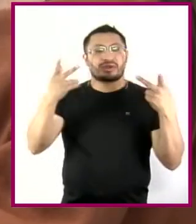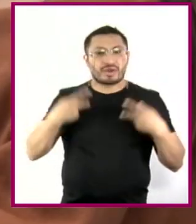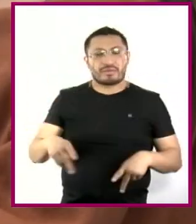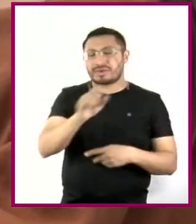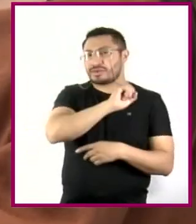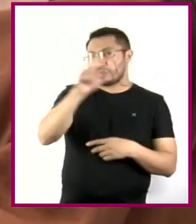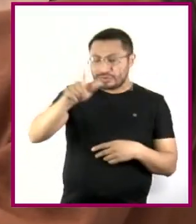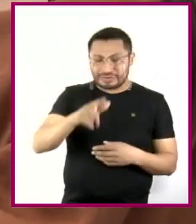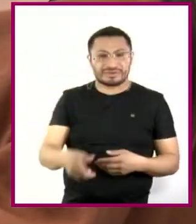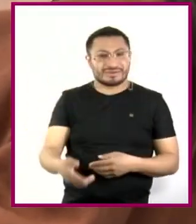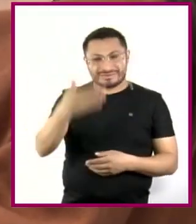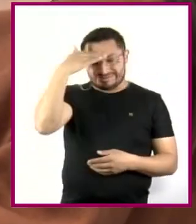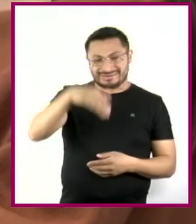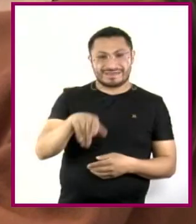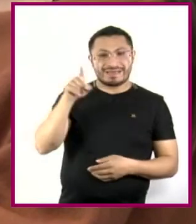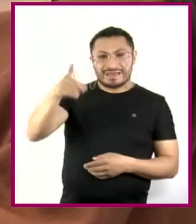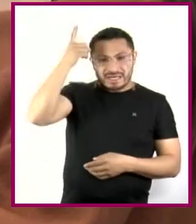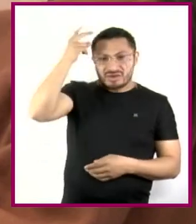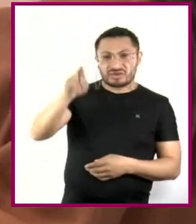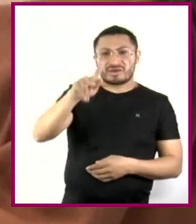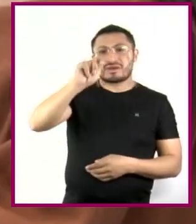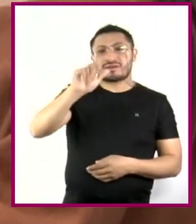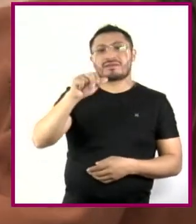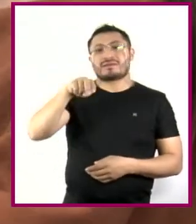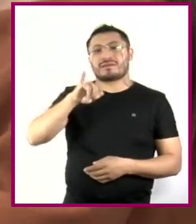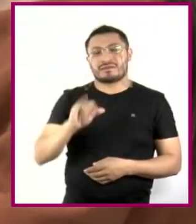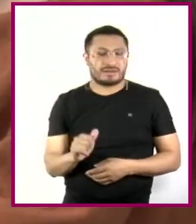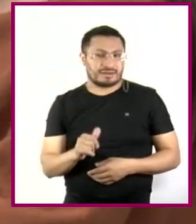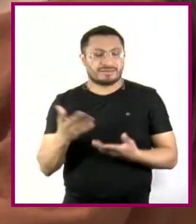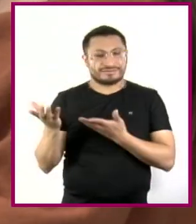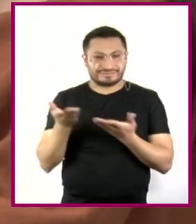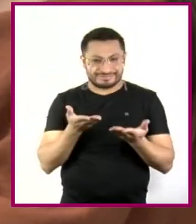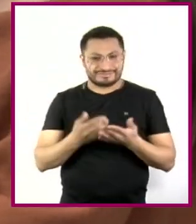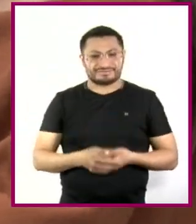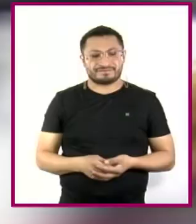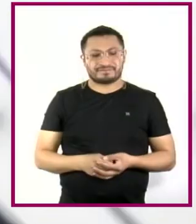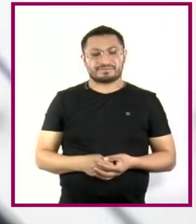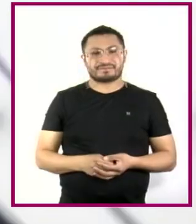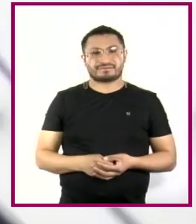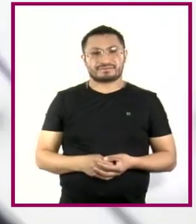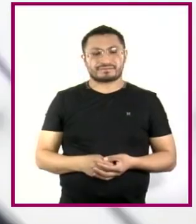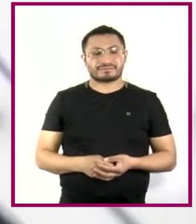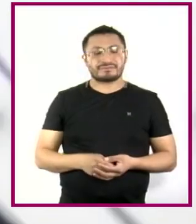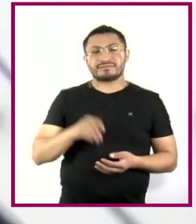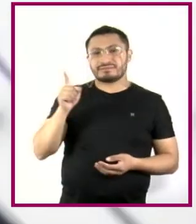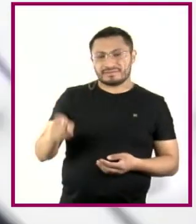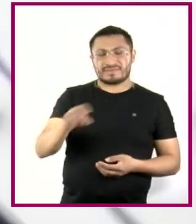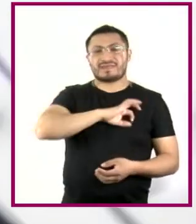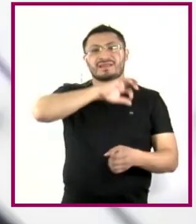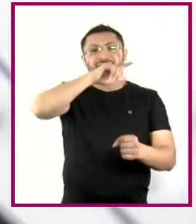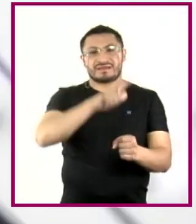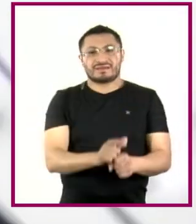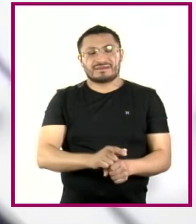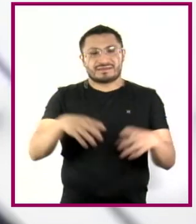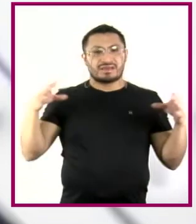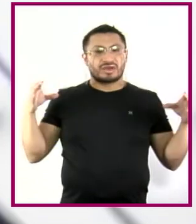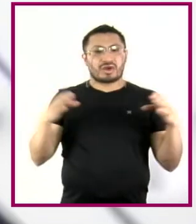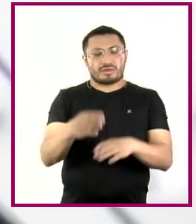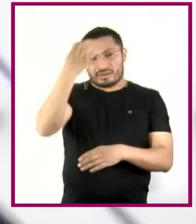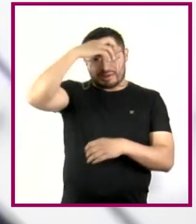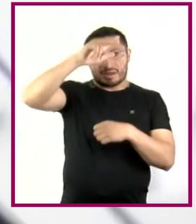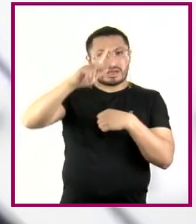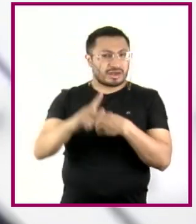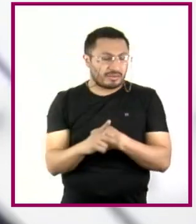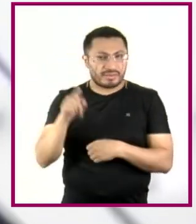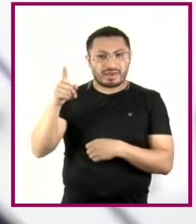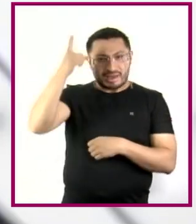a quién decirle, a la doctora Tania García López. Ella es especialista en comunidades europeas.